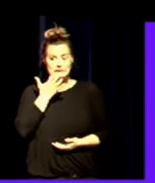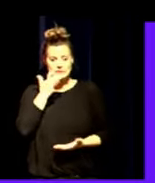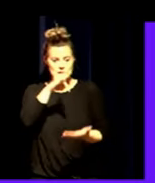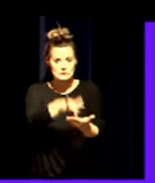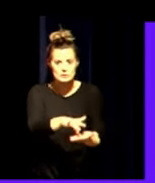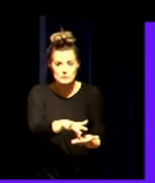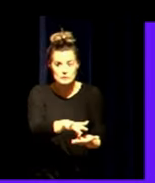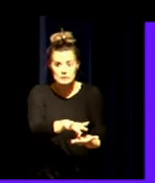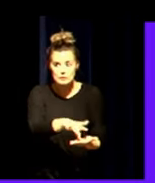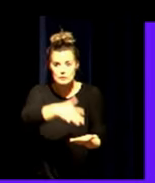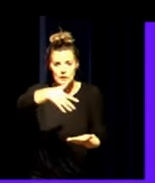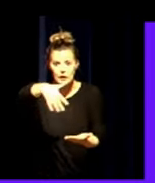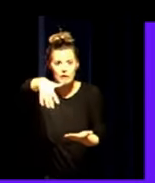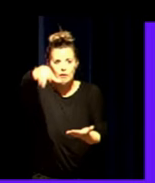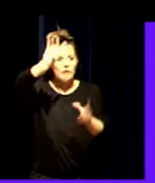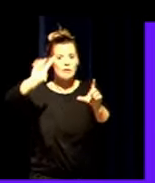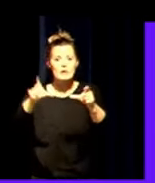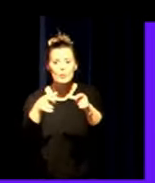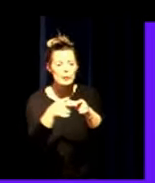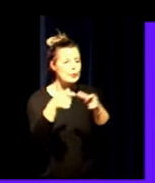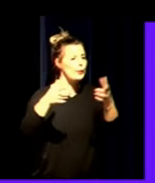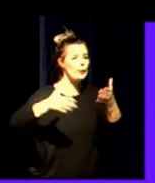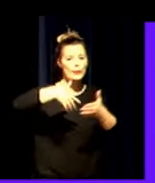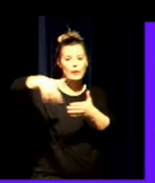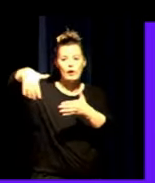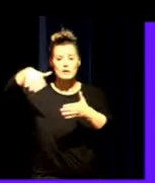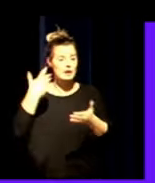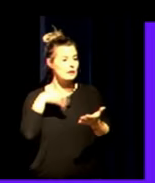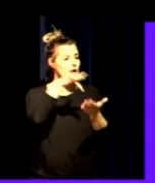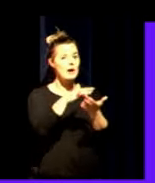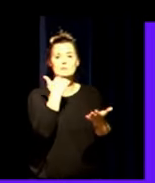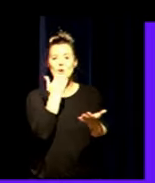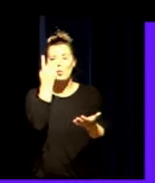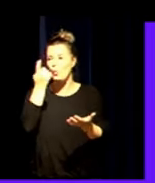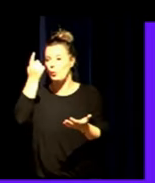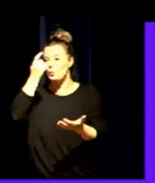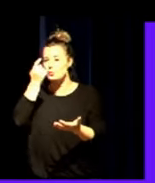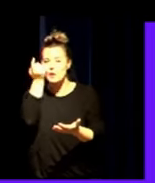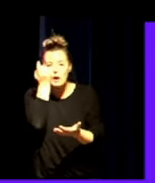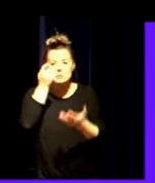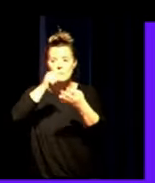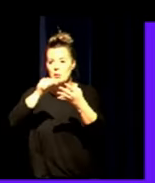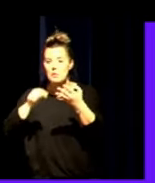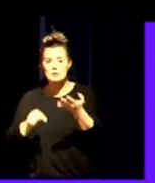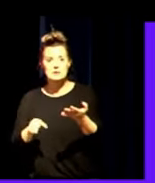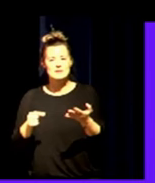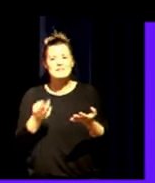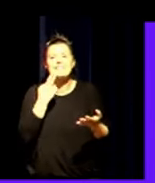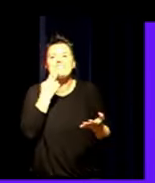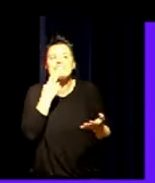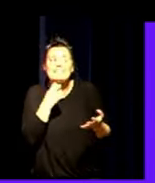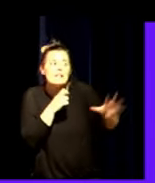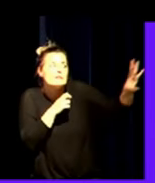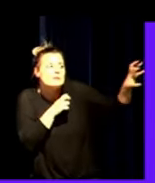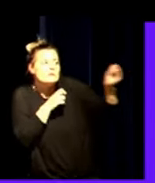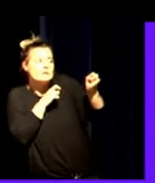al fulanito de tal en la junta de evaluación, que ha pasado esto, que tiene este perfil, que ha ocurrido, ¿de quién echamos